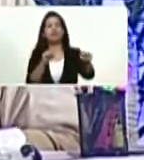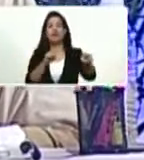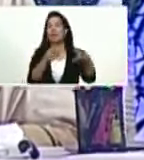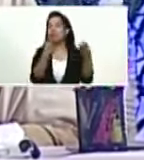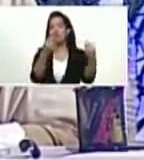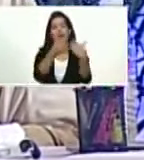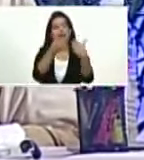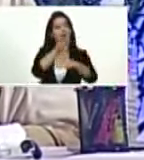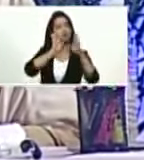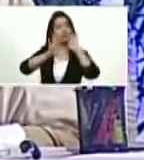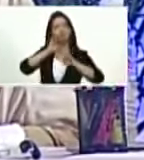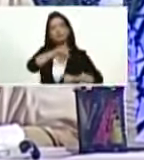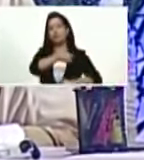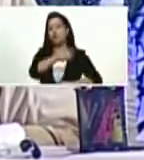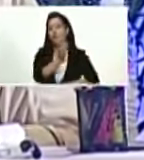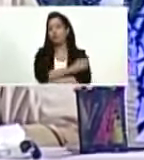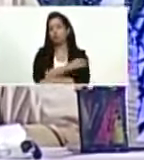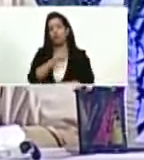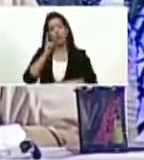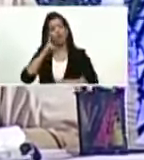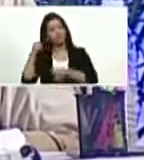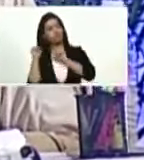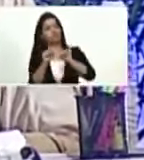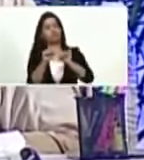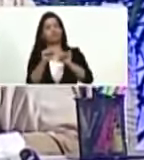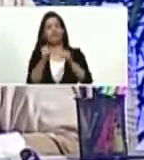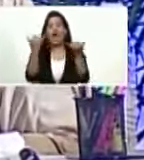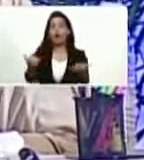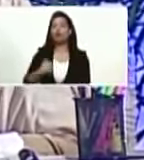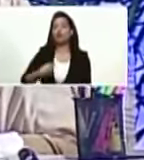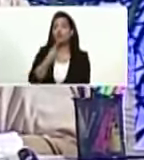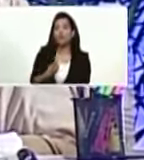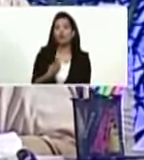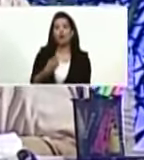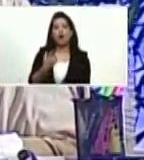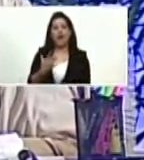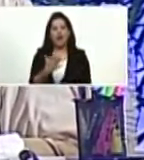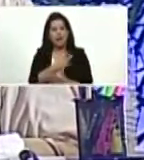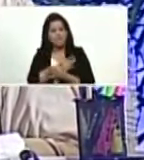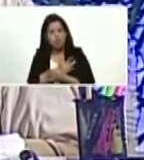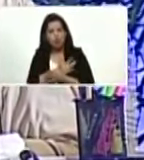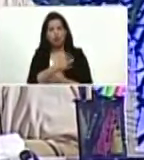Y lo digo desde aquí, con amor, con fe, con confianza,